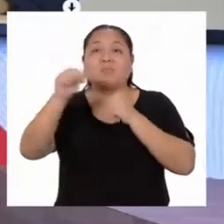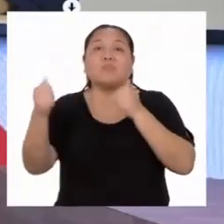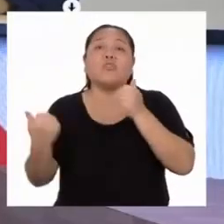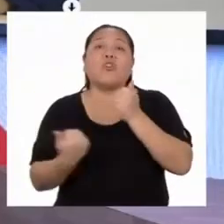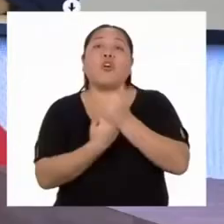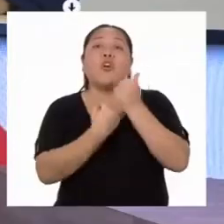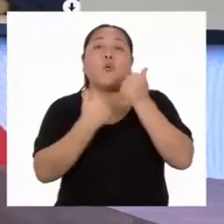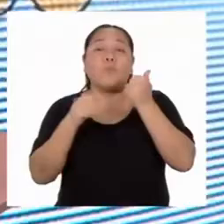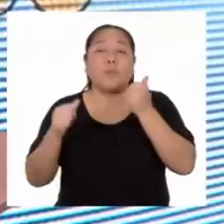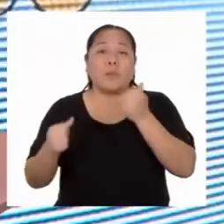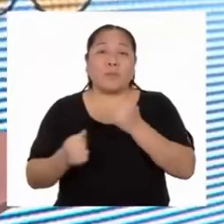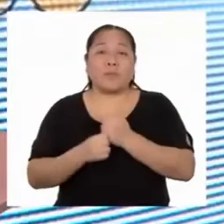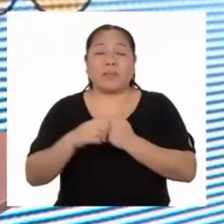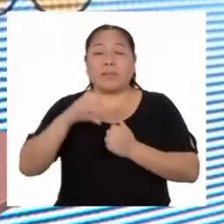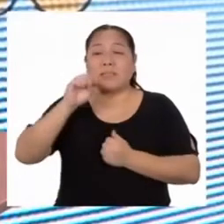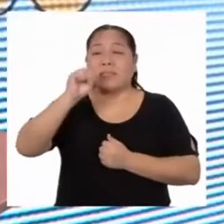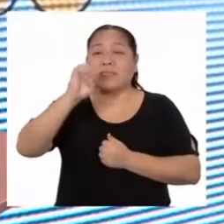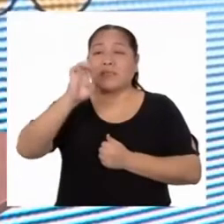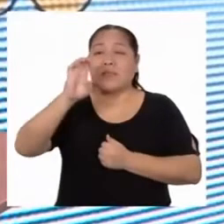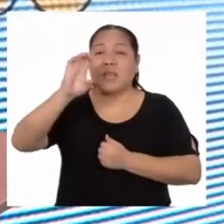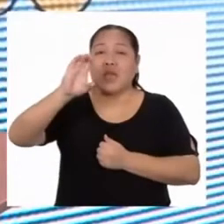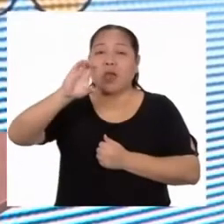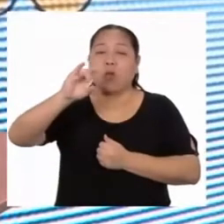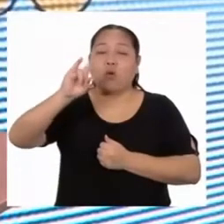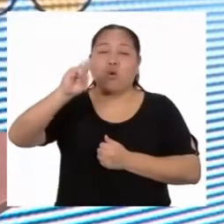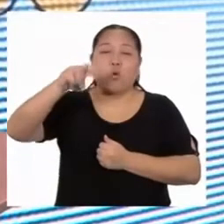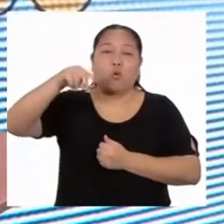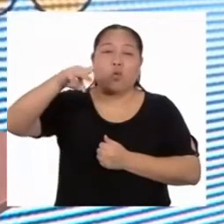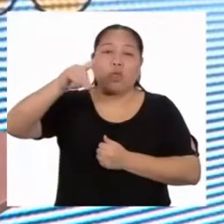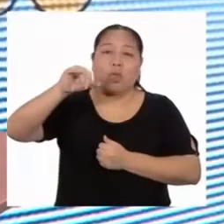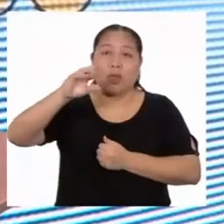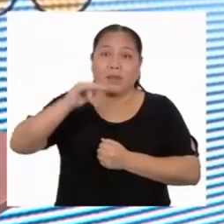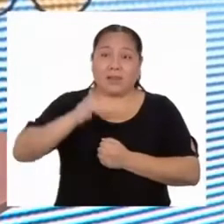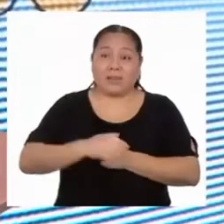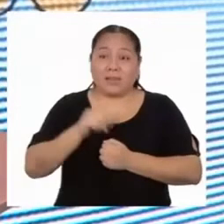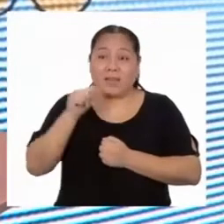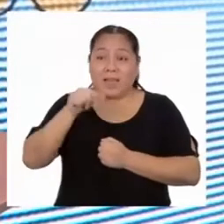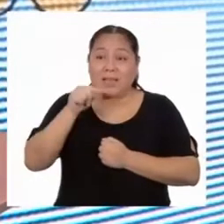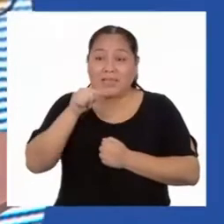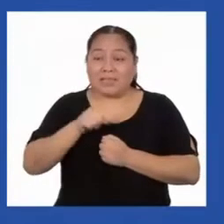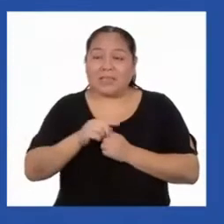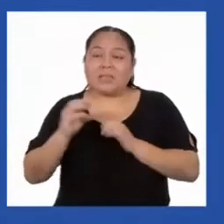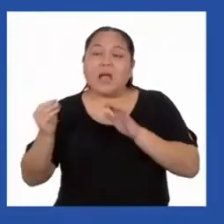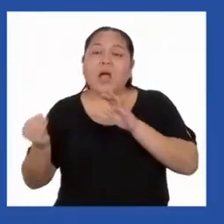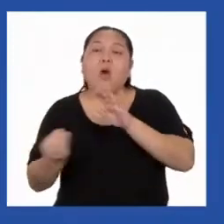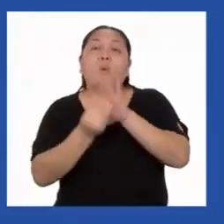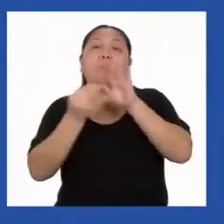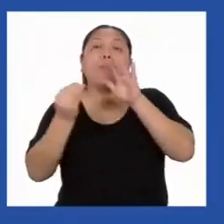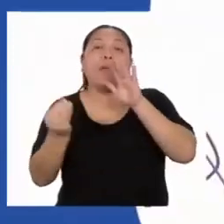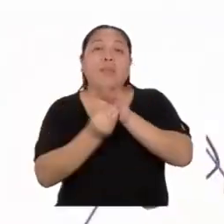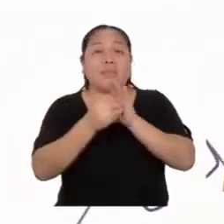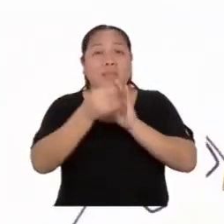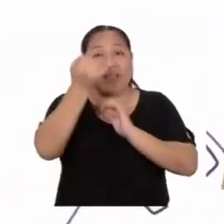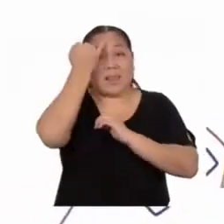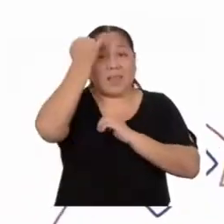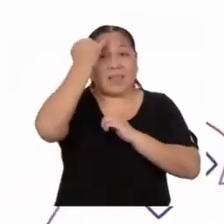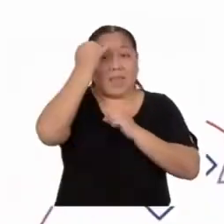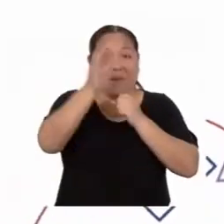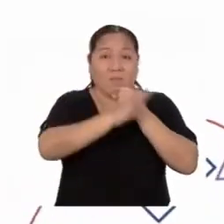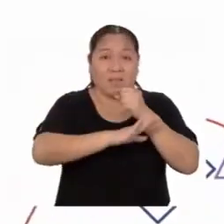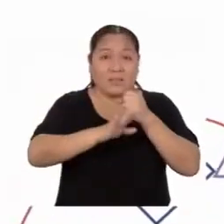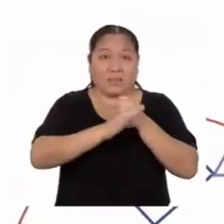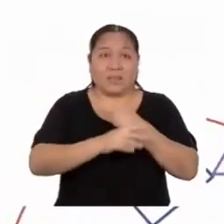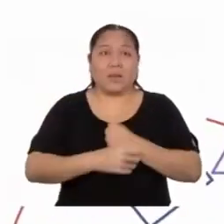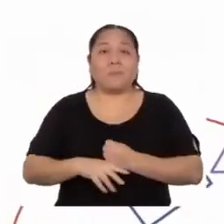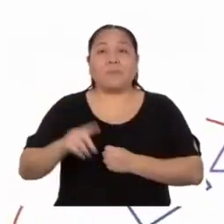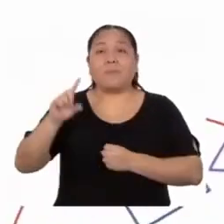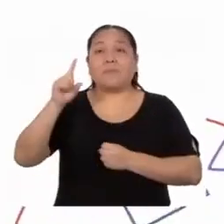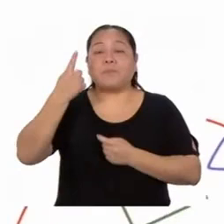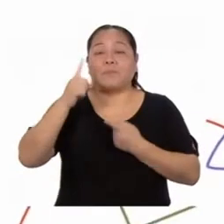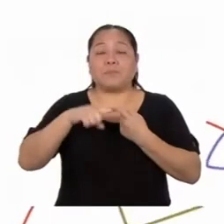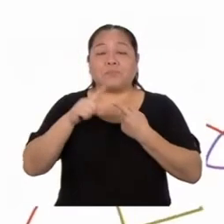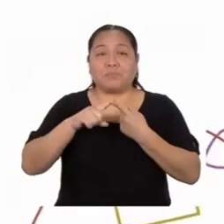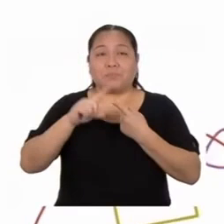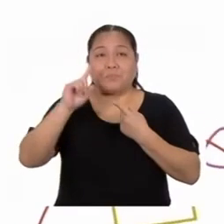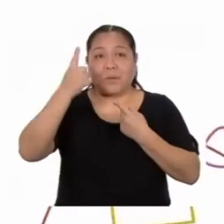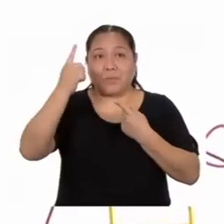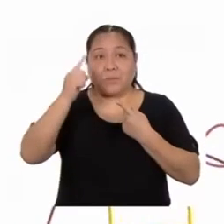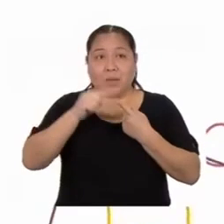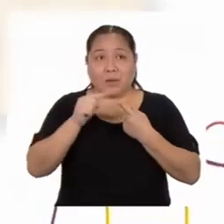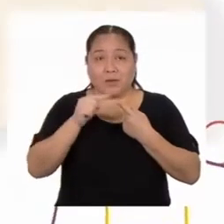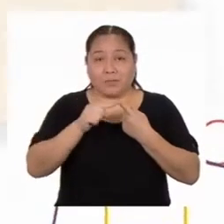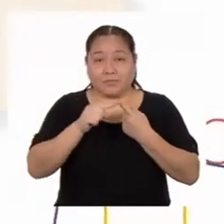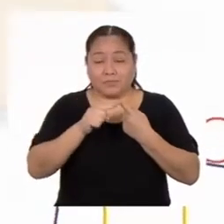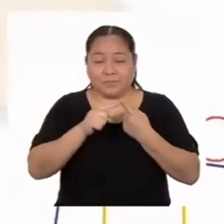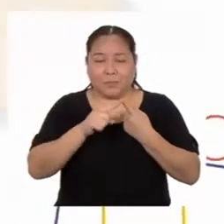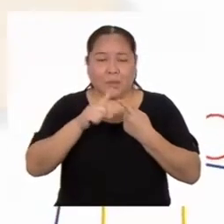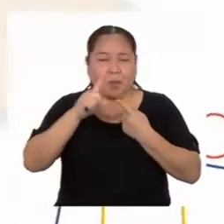todas las ideas que sustentan o confirman la idea principal. Primero, formularnos